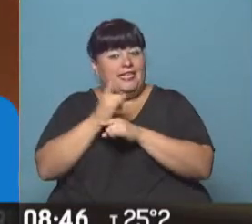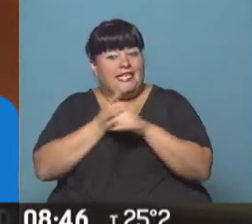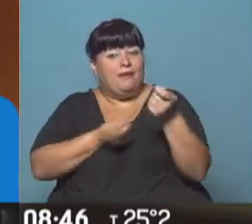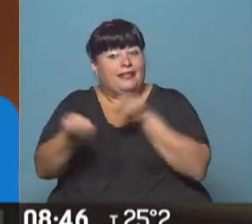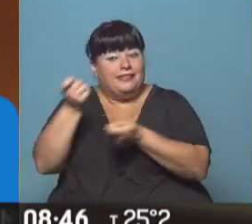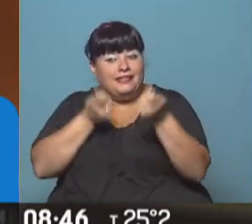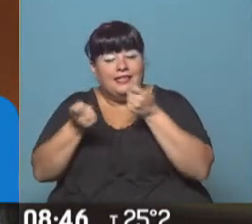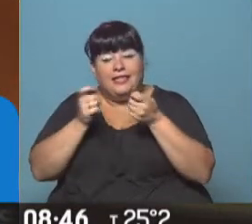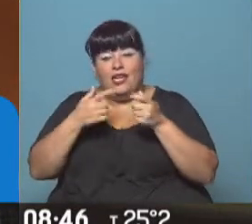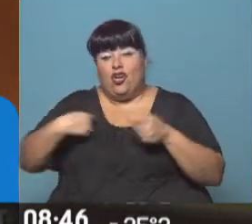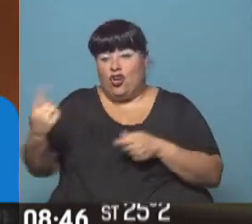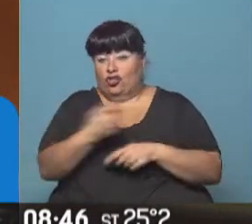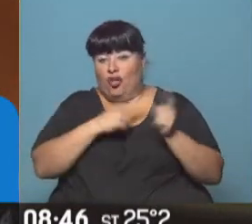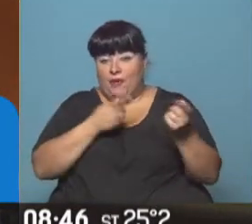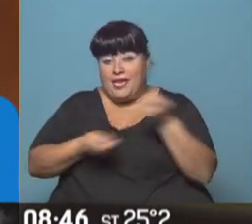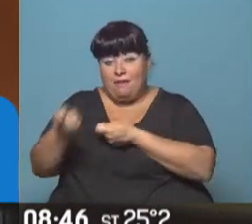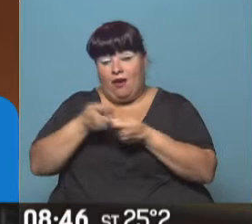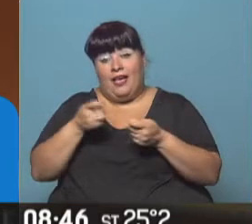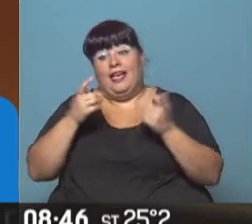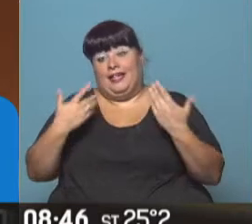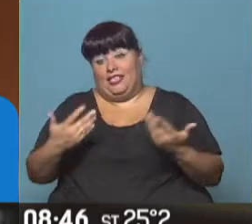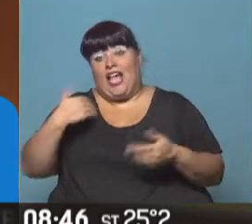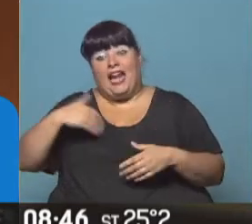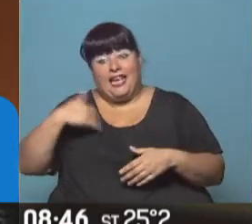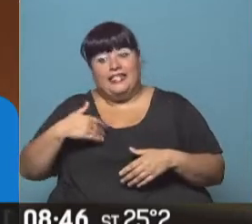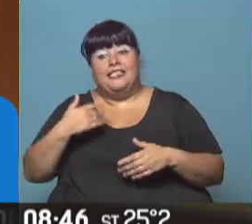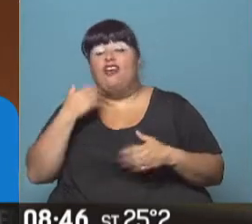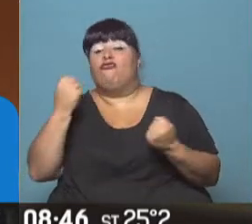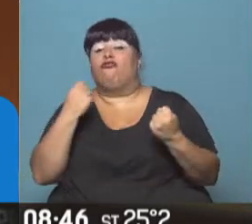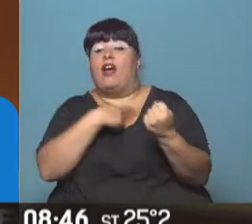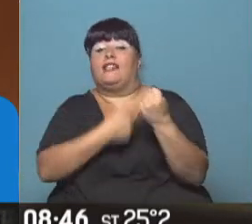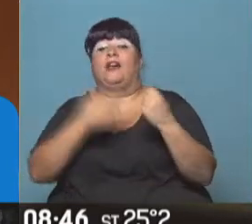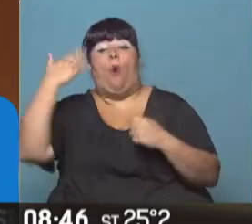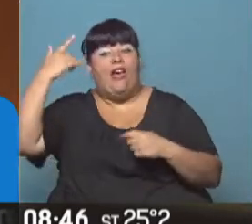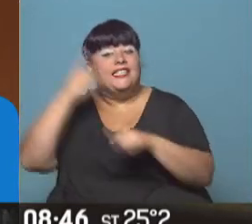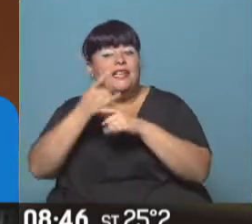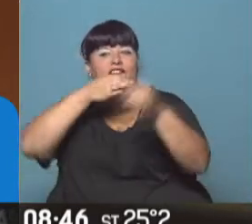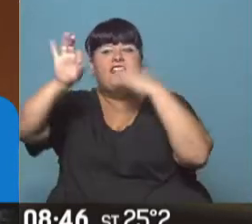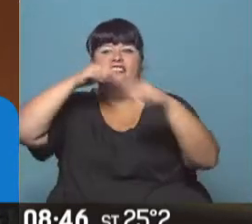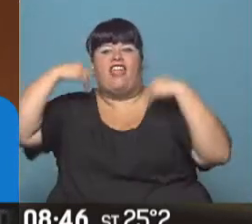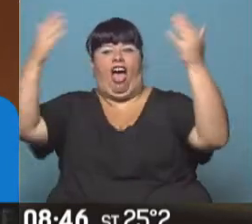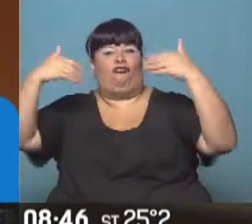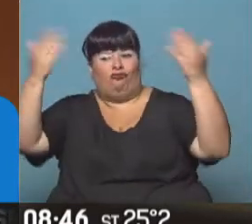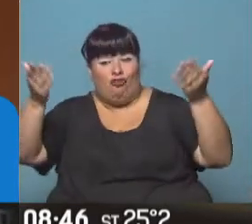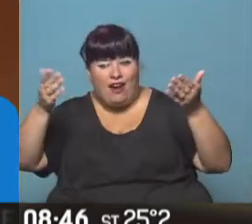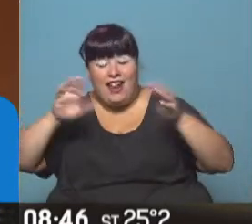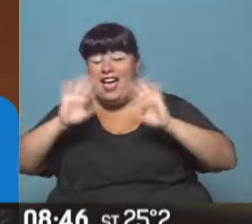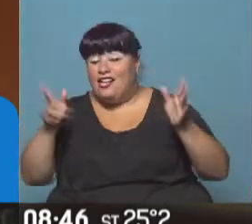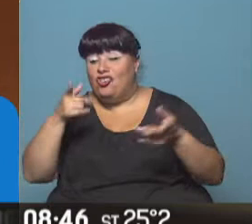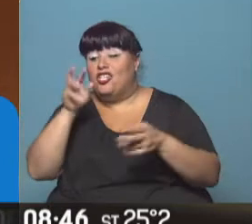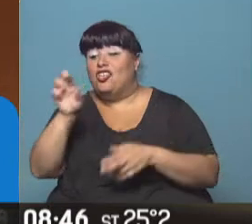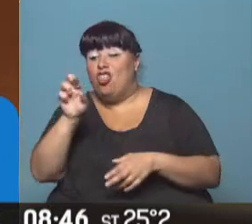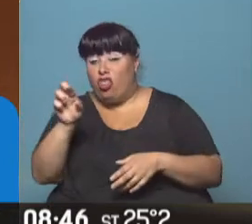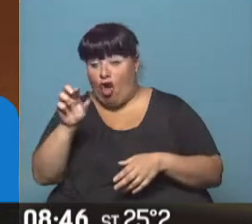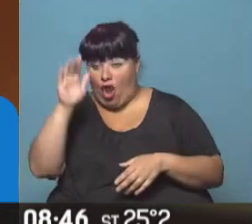comercia entre nosotros, cuando en rigor a la Argentina le hizo potencia, le hizo grande, cuando siempre exportó para afuera. Entonces el tipo de cambio, si